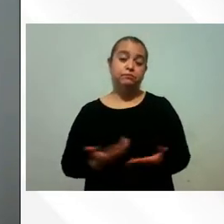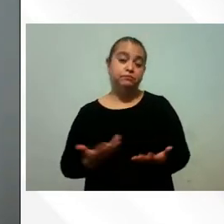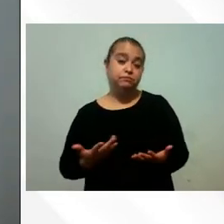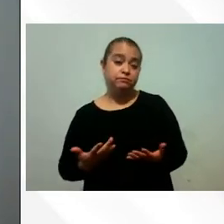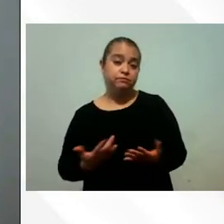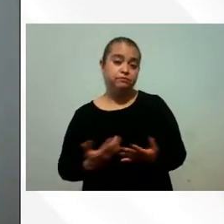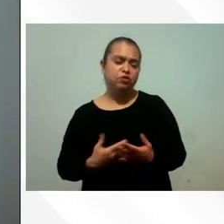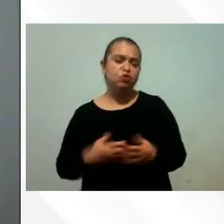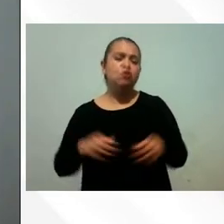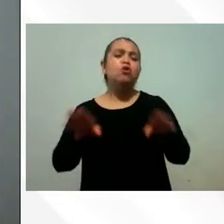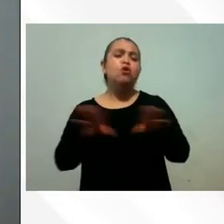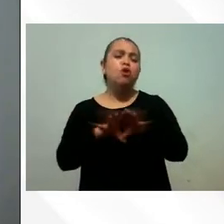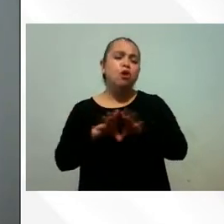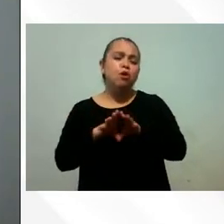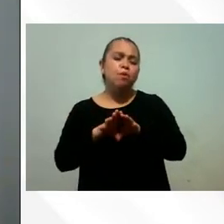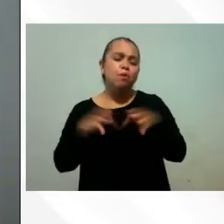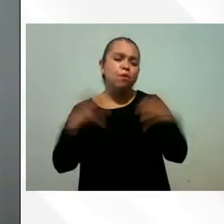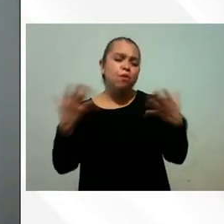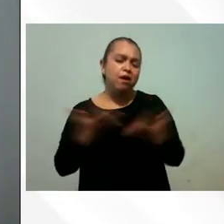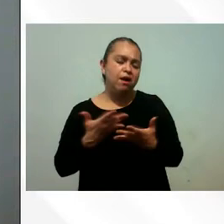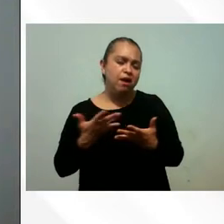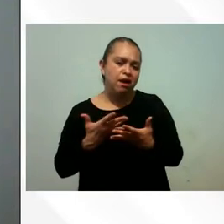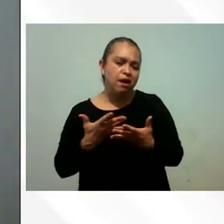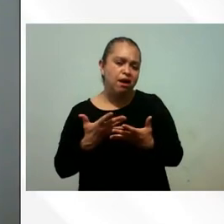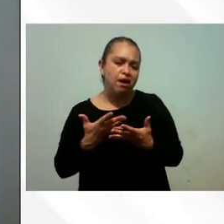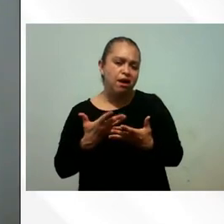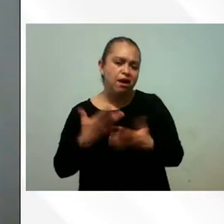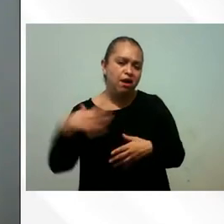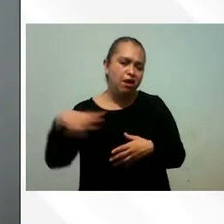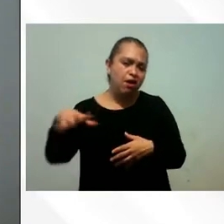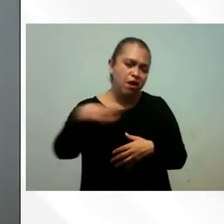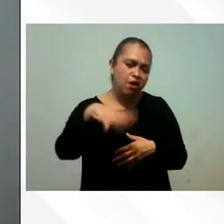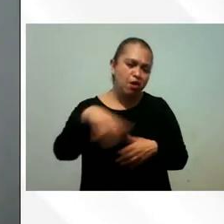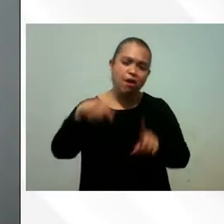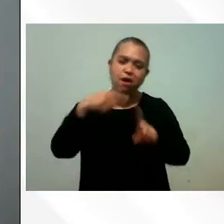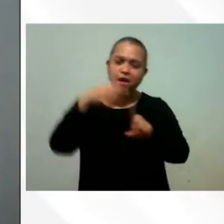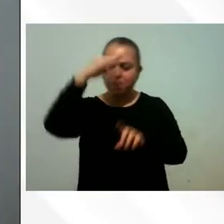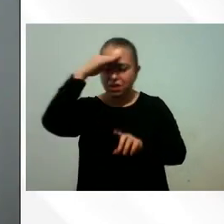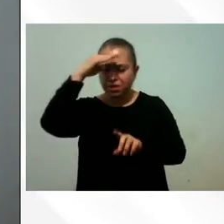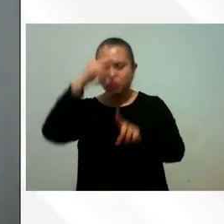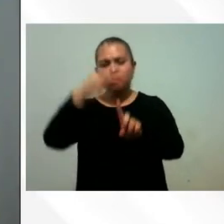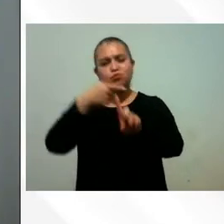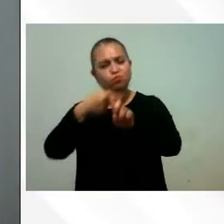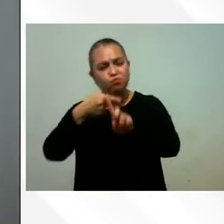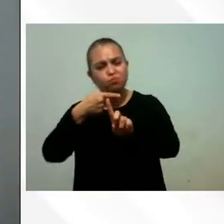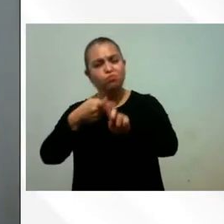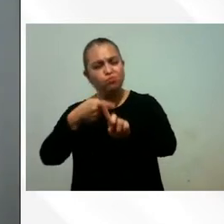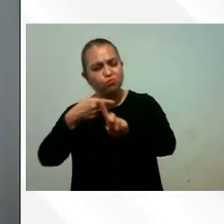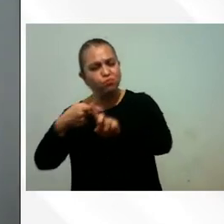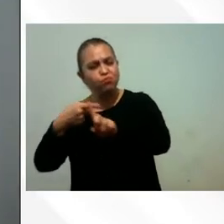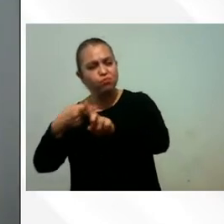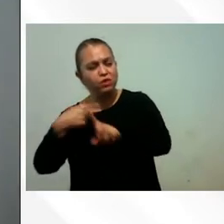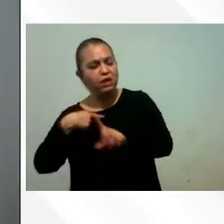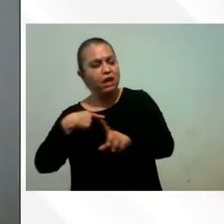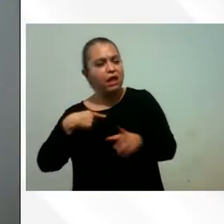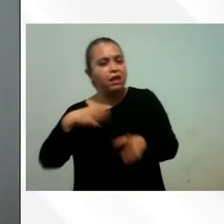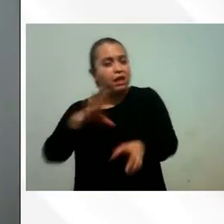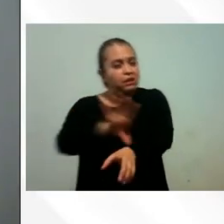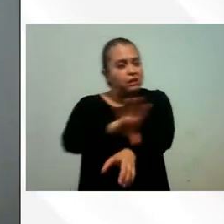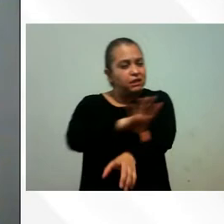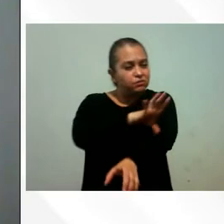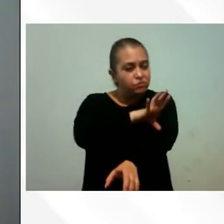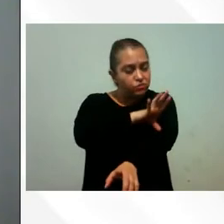Y cómo ir creando también como circuitos positivos a través de estas emociones.